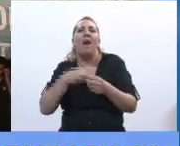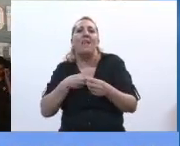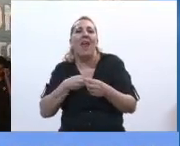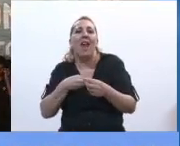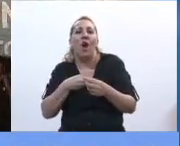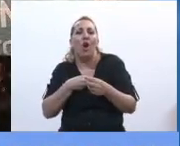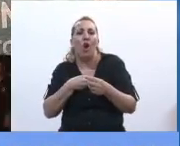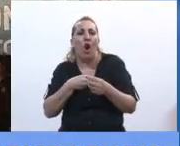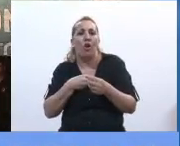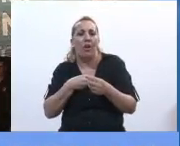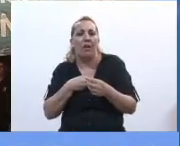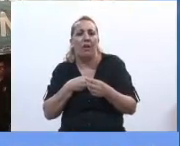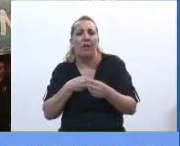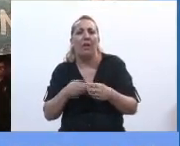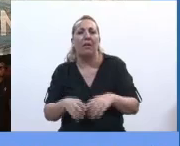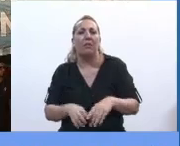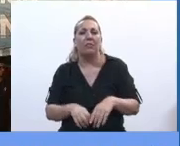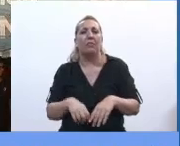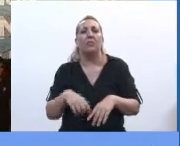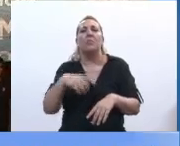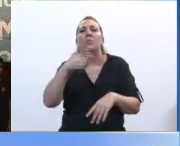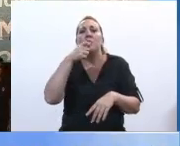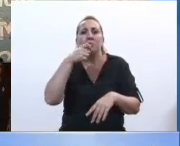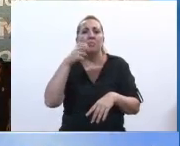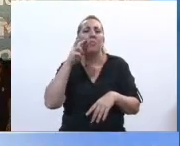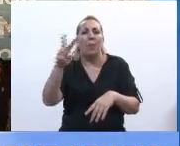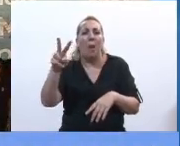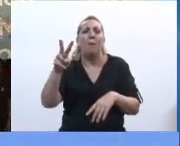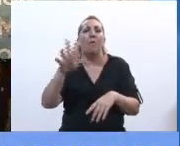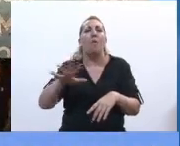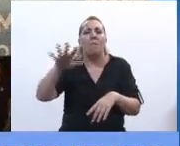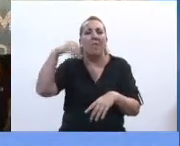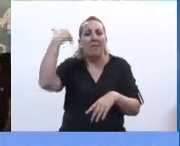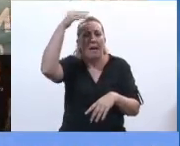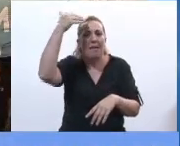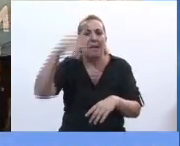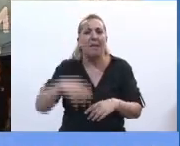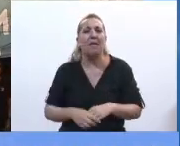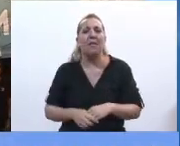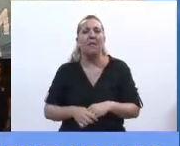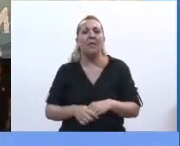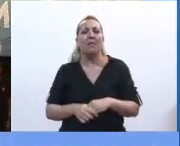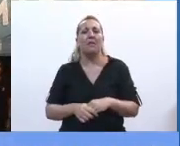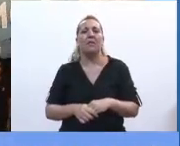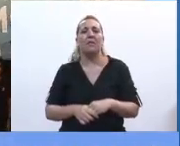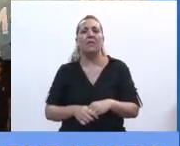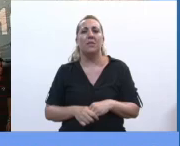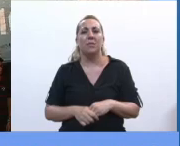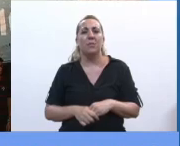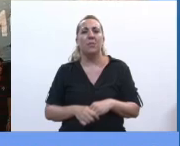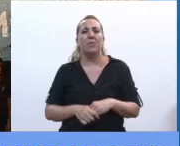términos absolutos vemos que en el lejano en medio oriente tenemos de religión es absolutamente absolutas